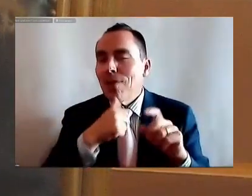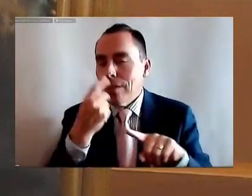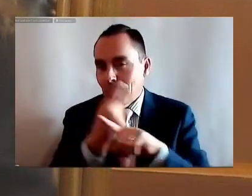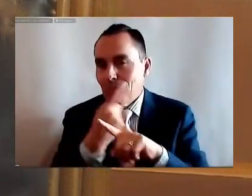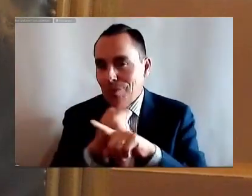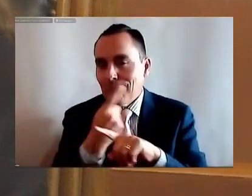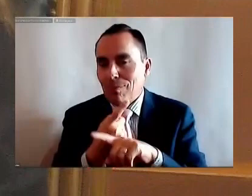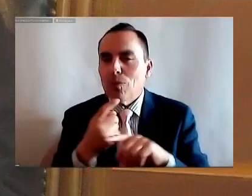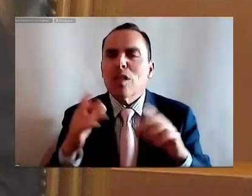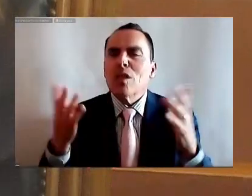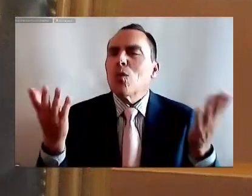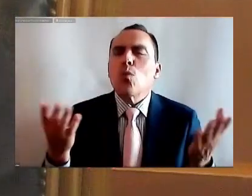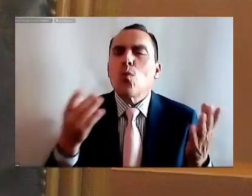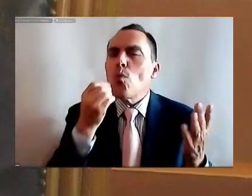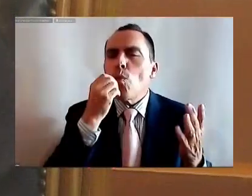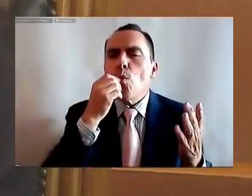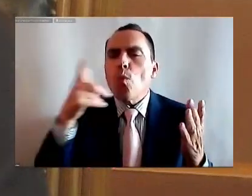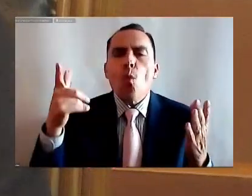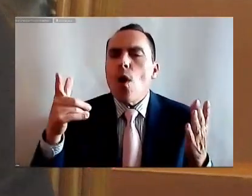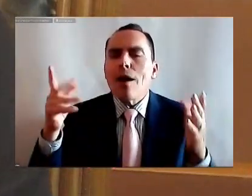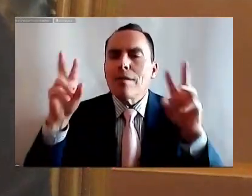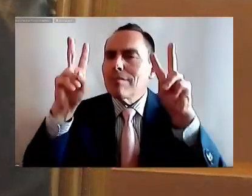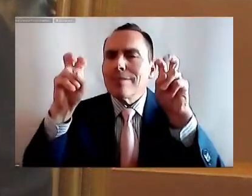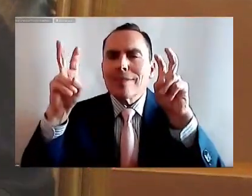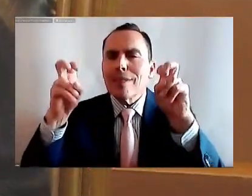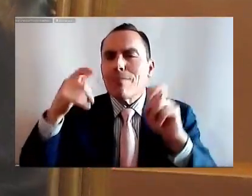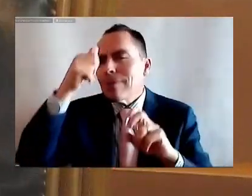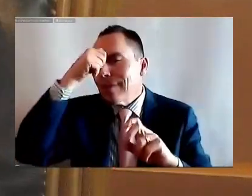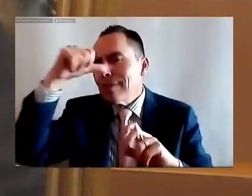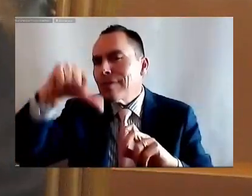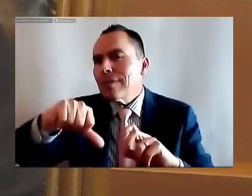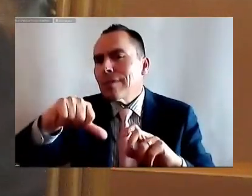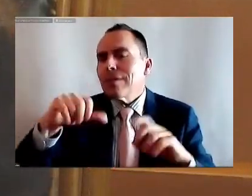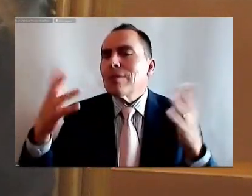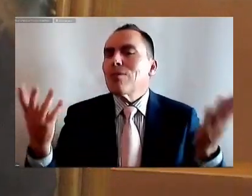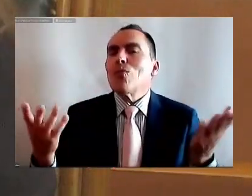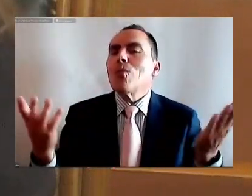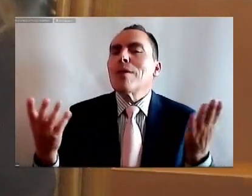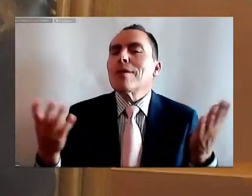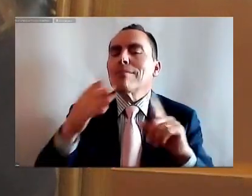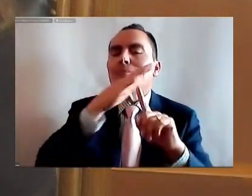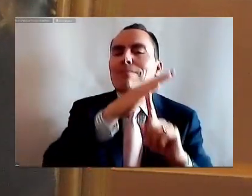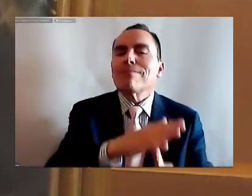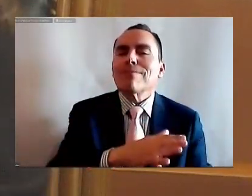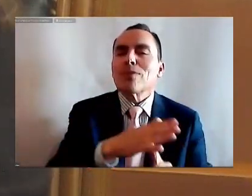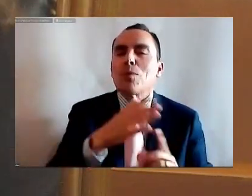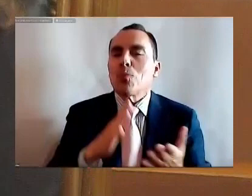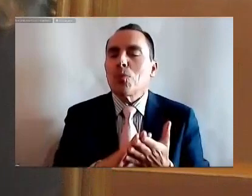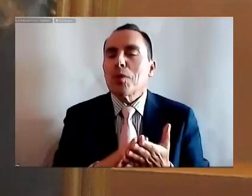porque cuando no hay proporcionalidad, a mí me parece que pierde racionalidad un poco el sistema.